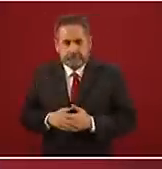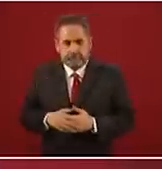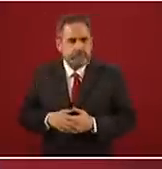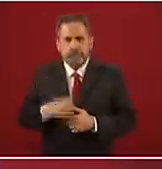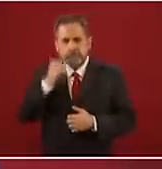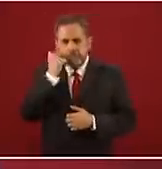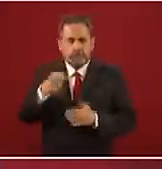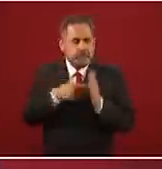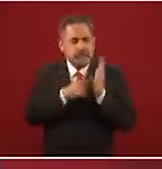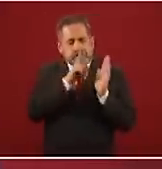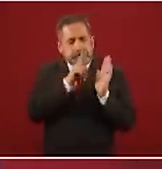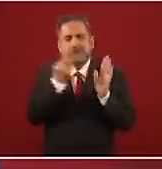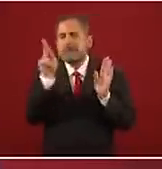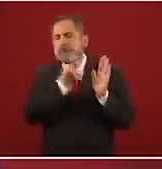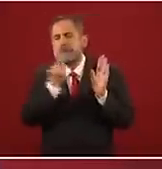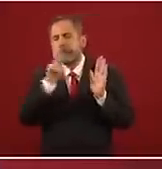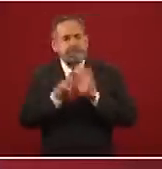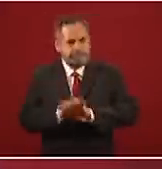sea letra muerta.